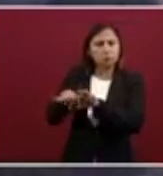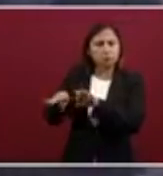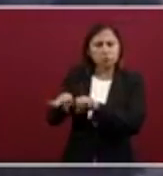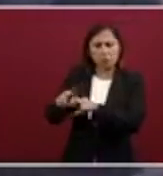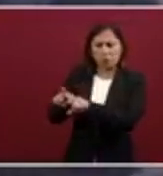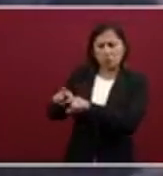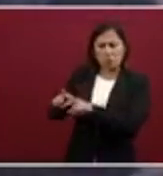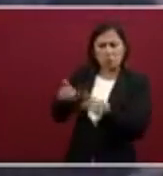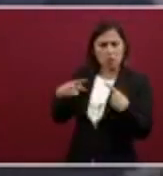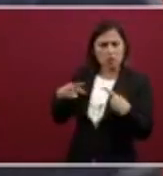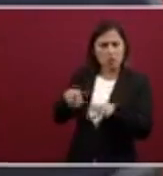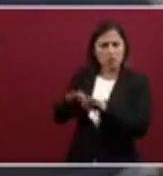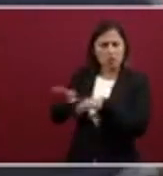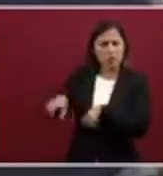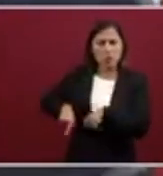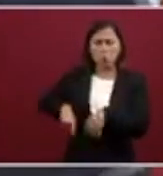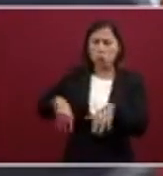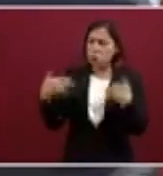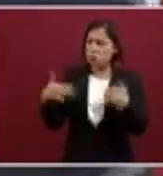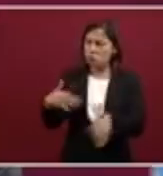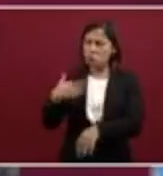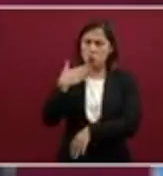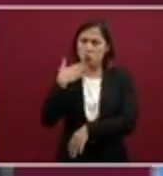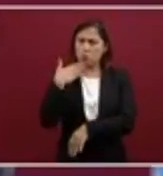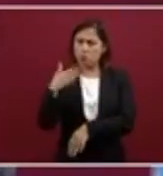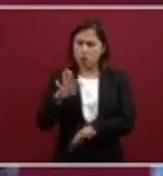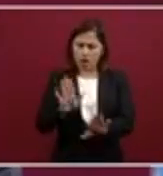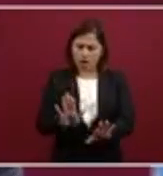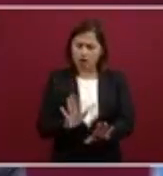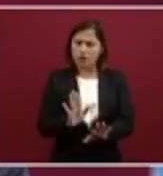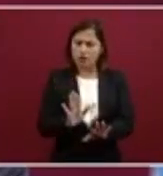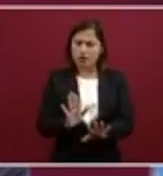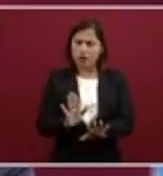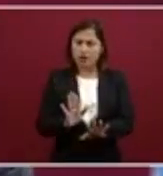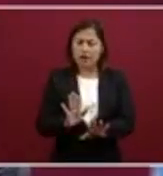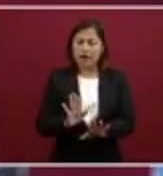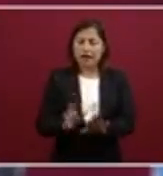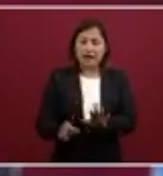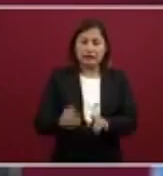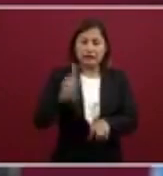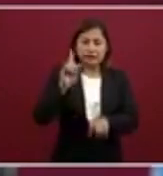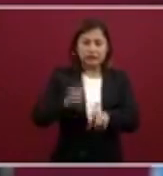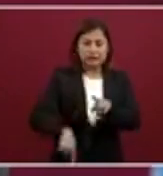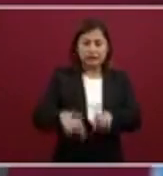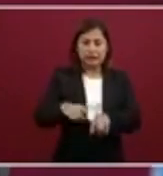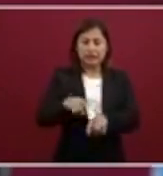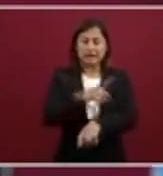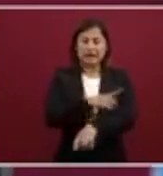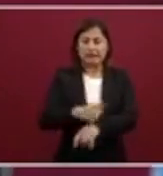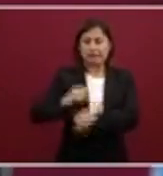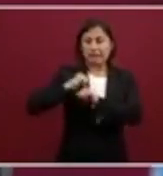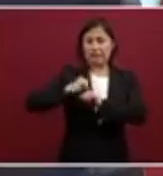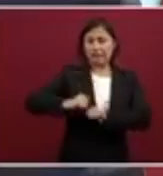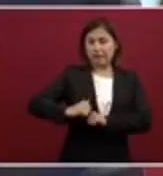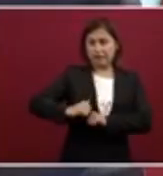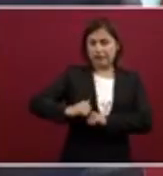servidores públicos. Entonces, no va a haber delegados. Tenemos que ahorrar.